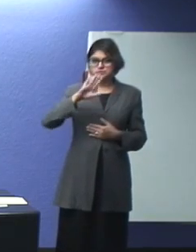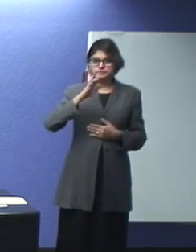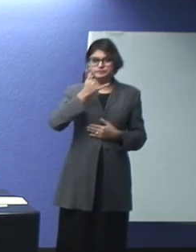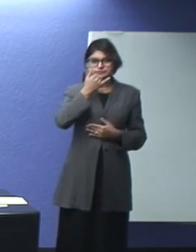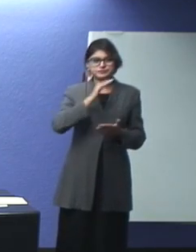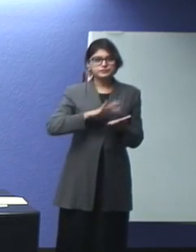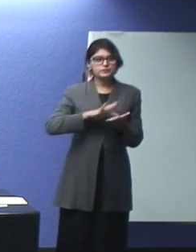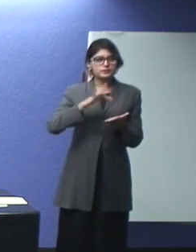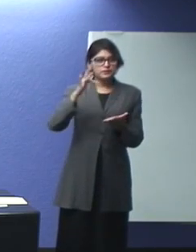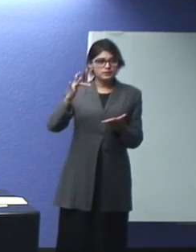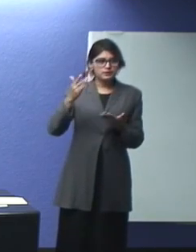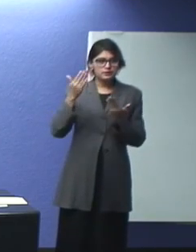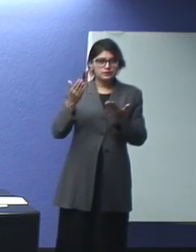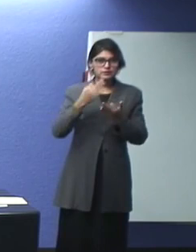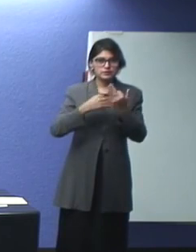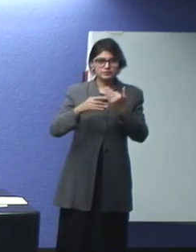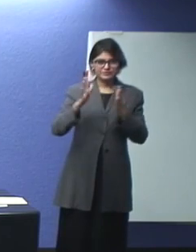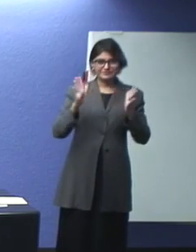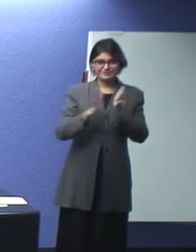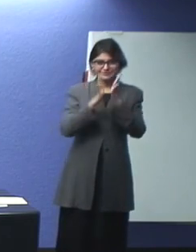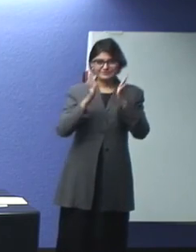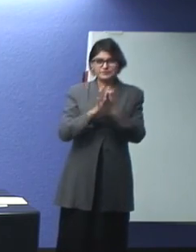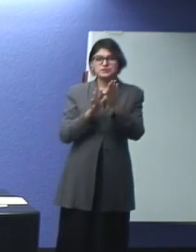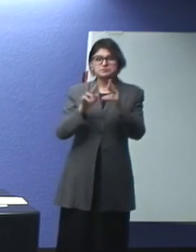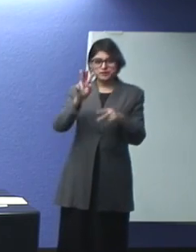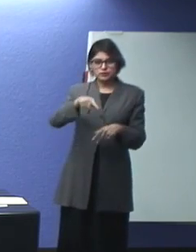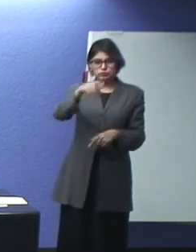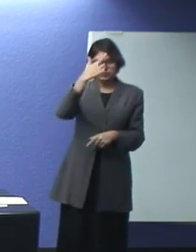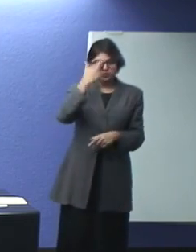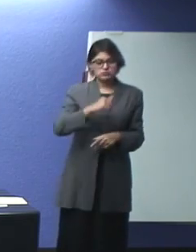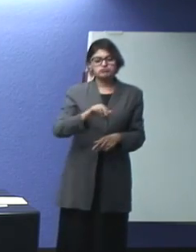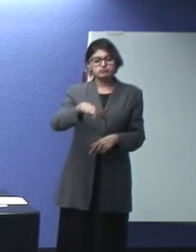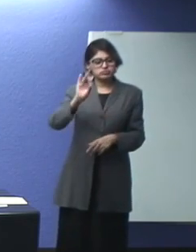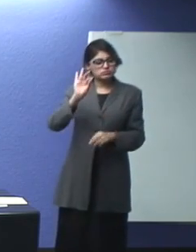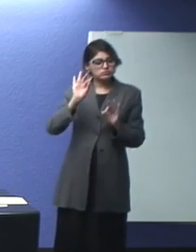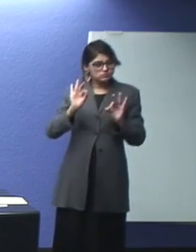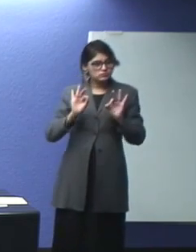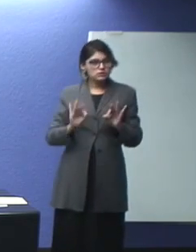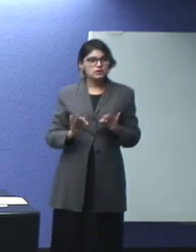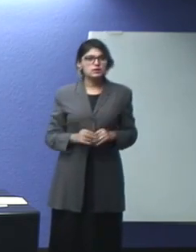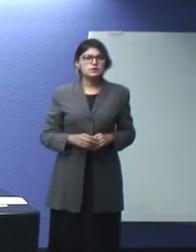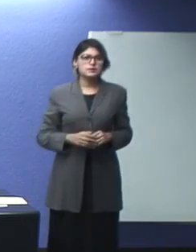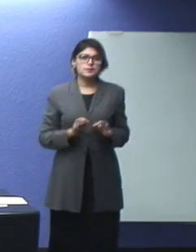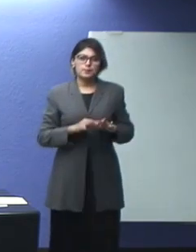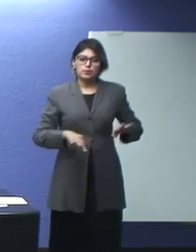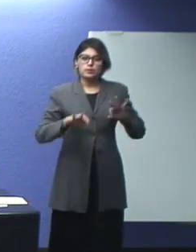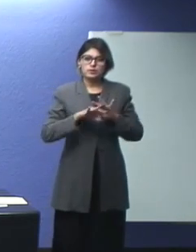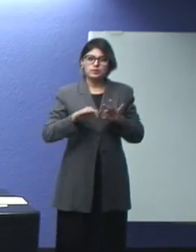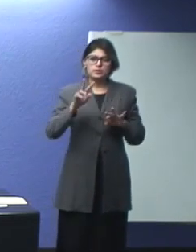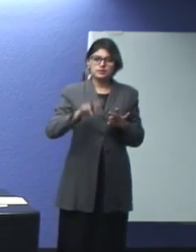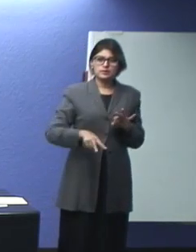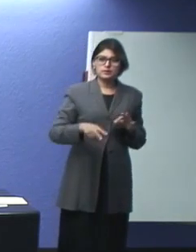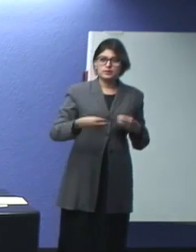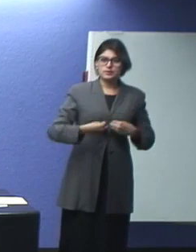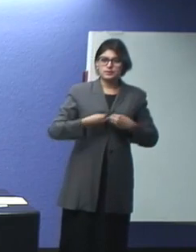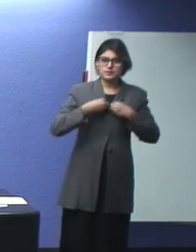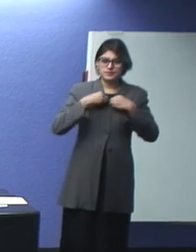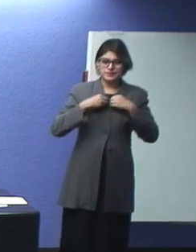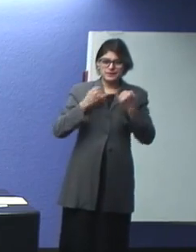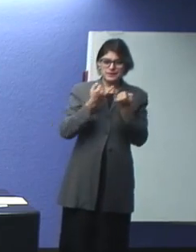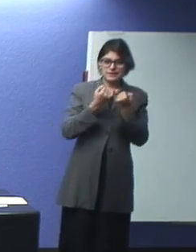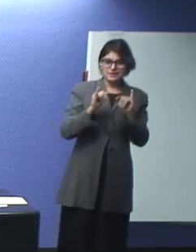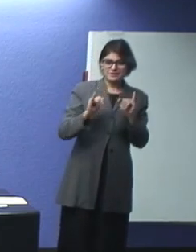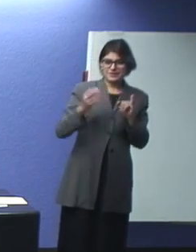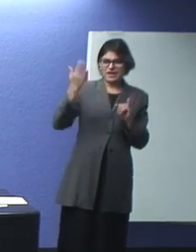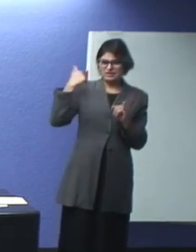Muchas gracias por su participación. Sin duda, lo que usted comenta es de gran relevancia. El aspecto de movimiento de vida independiente sí